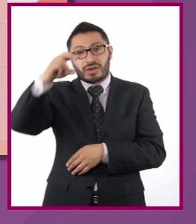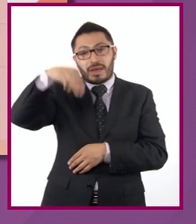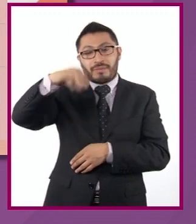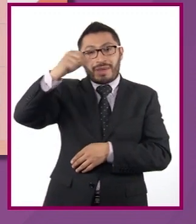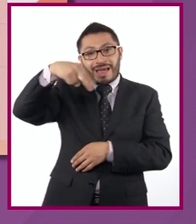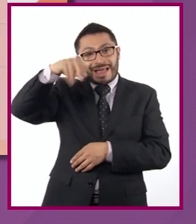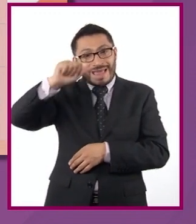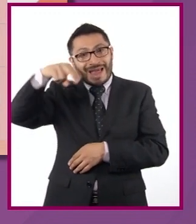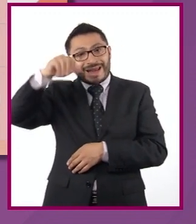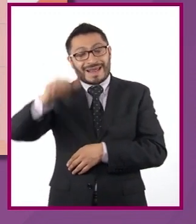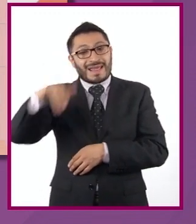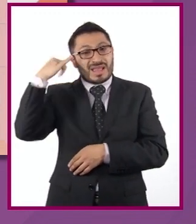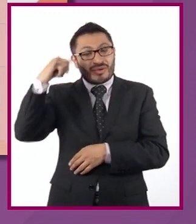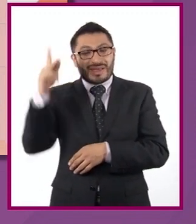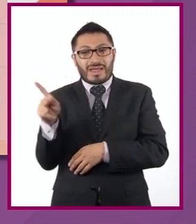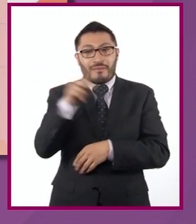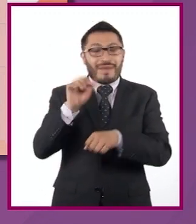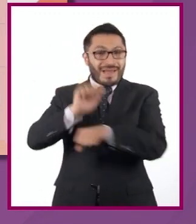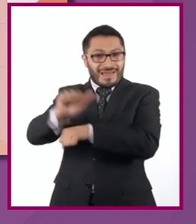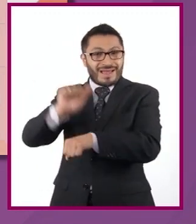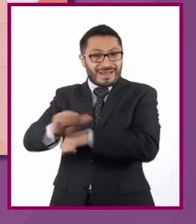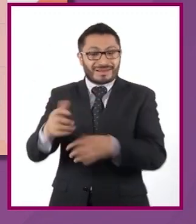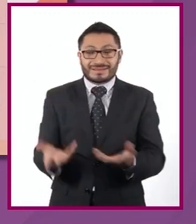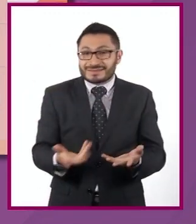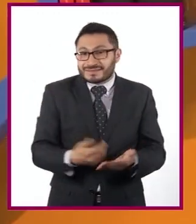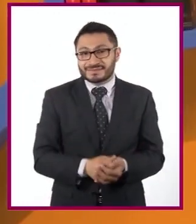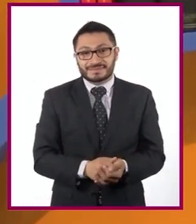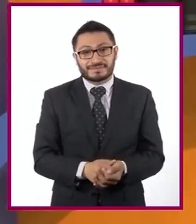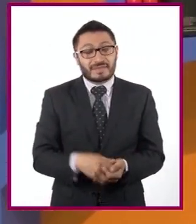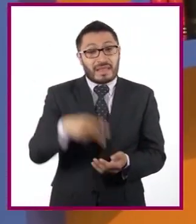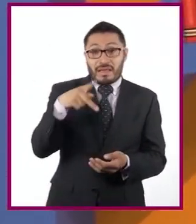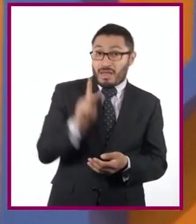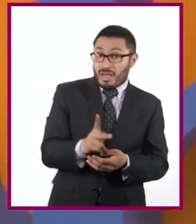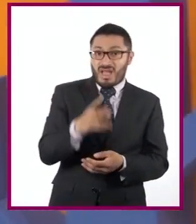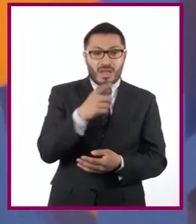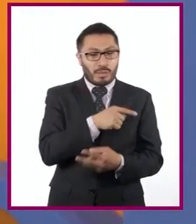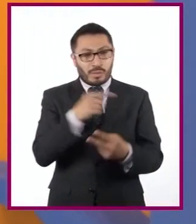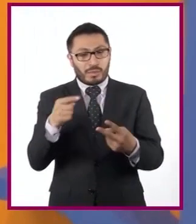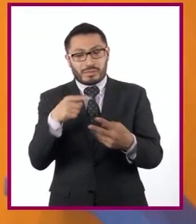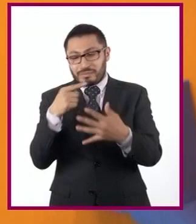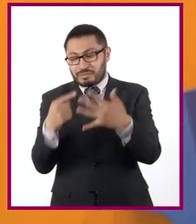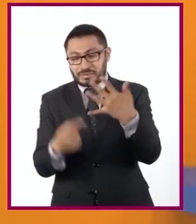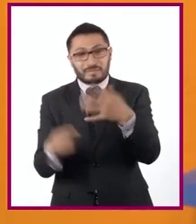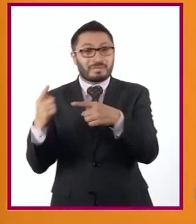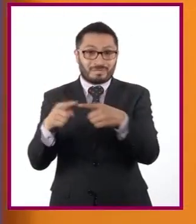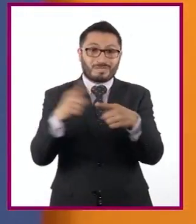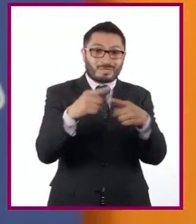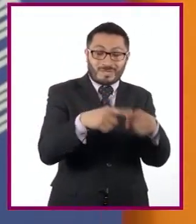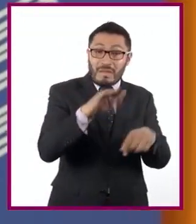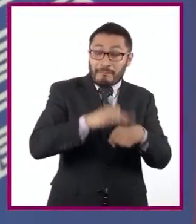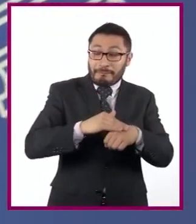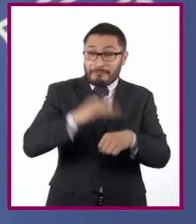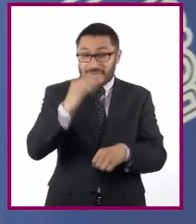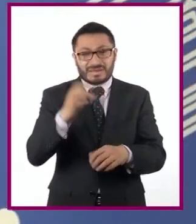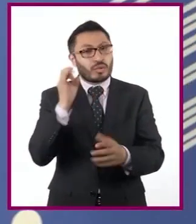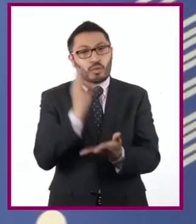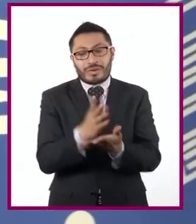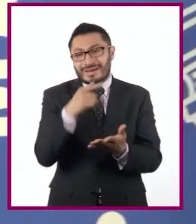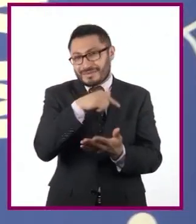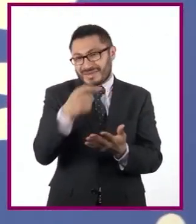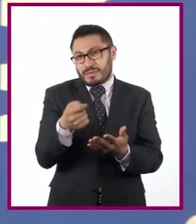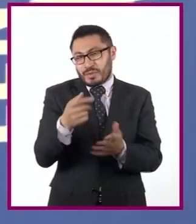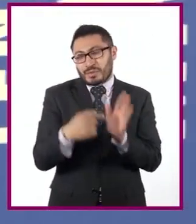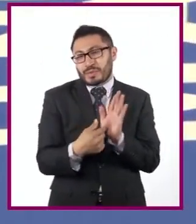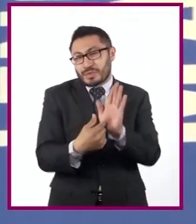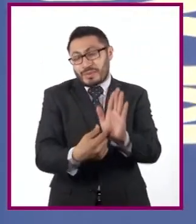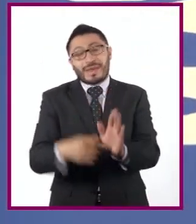En Yucatán es similar que en Argentina. Aunque estas no son todas las variaciones, son una muestra de que